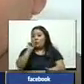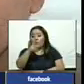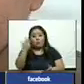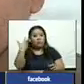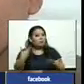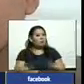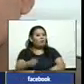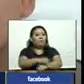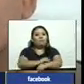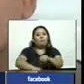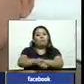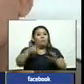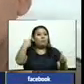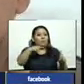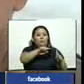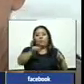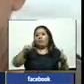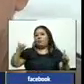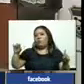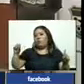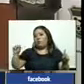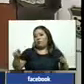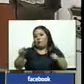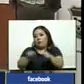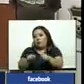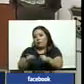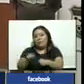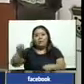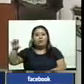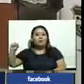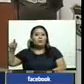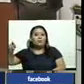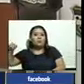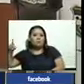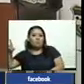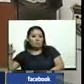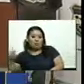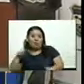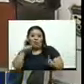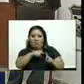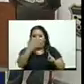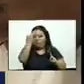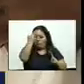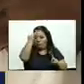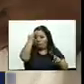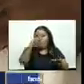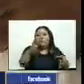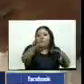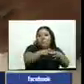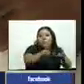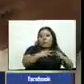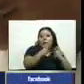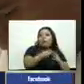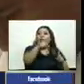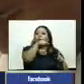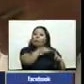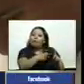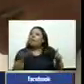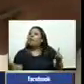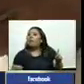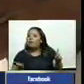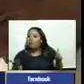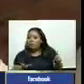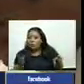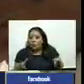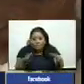José Ernesto Pérez Marroquín, alias El Spey, reconocido integrante de pandillas, a quien se le imputan los delitos